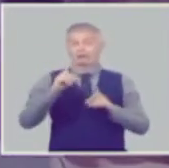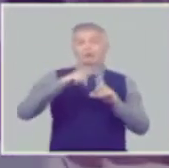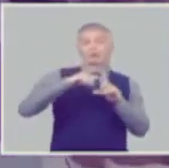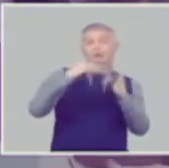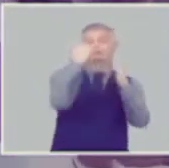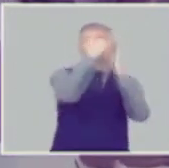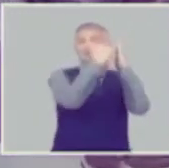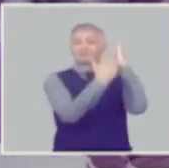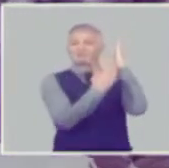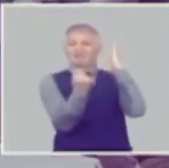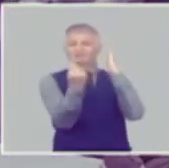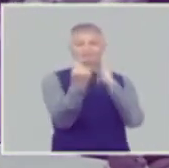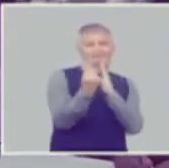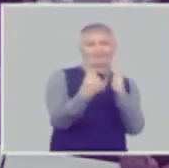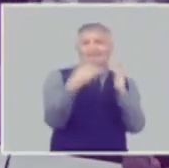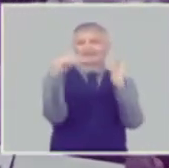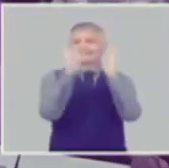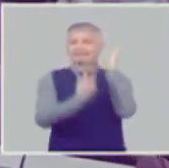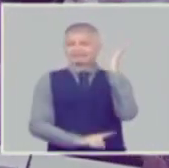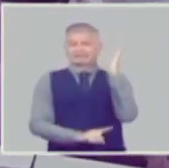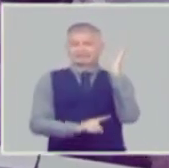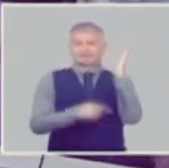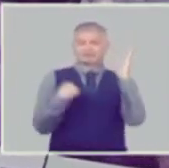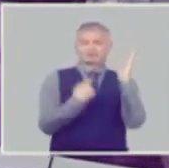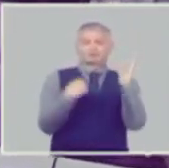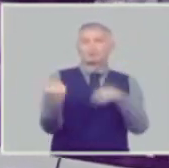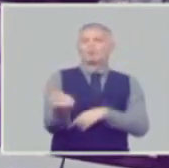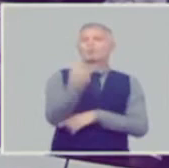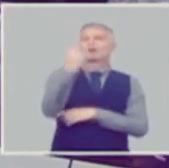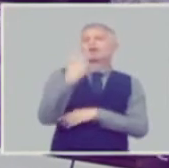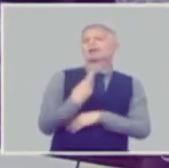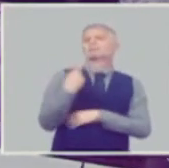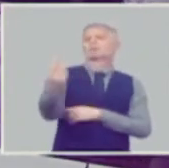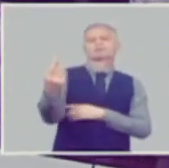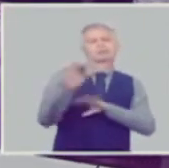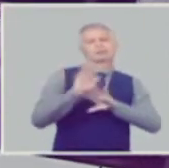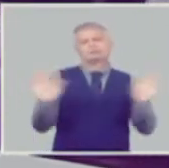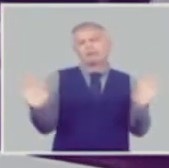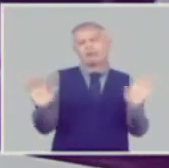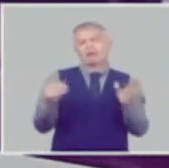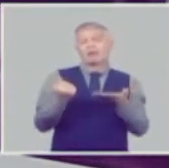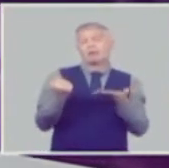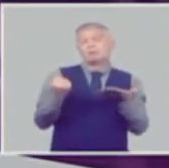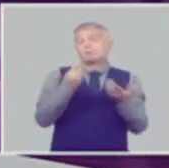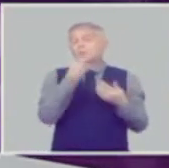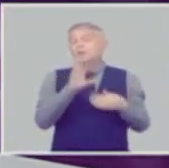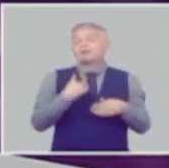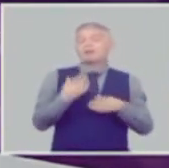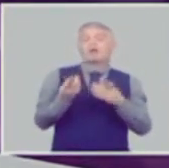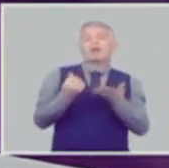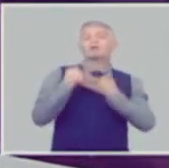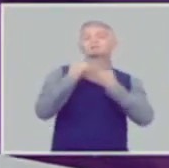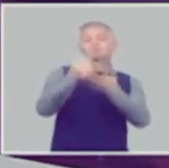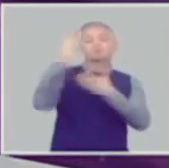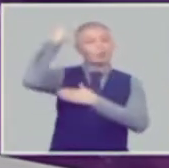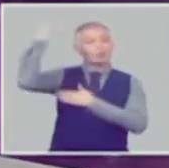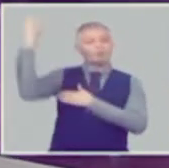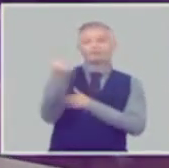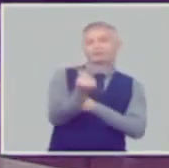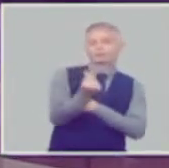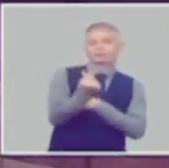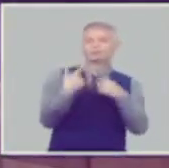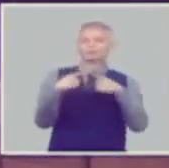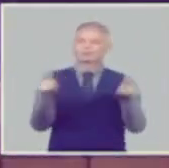dar una única respuesta, limitándonos a explicar el mantenimiento de grandes subsidios a los sectores que menos consumen. Pero